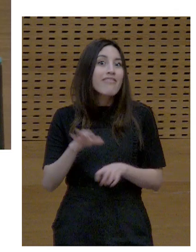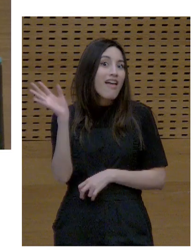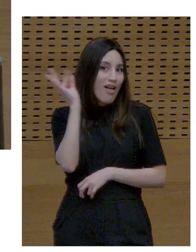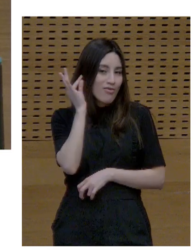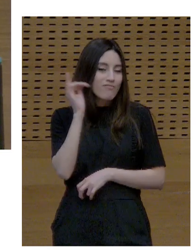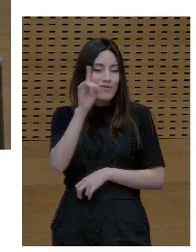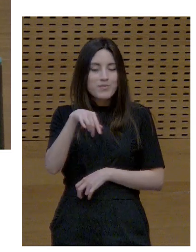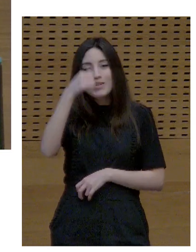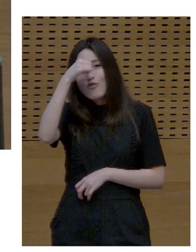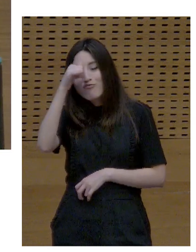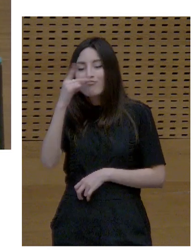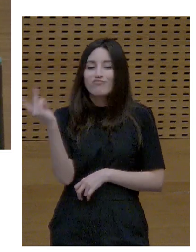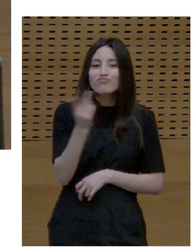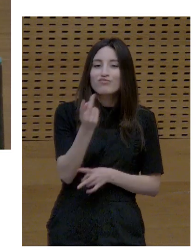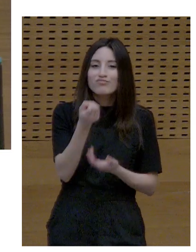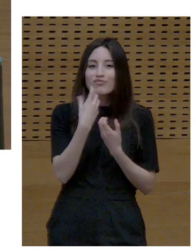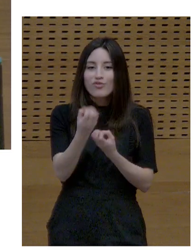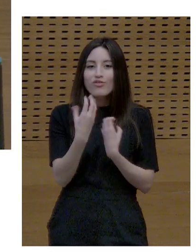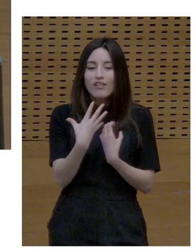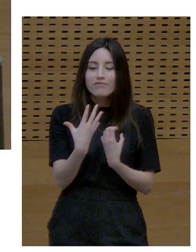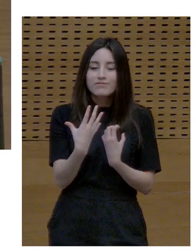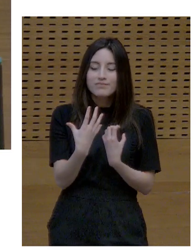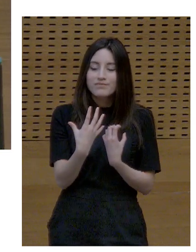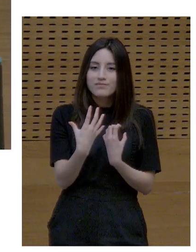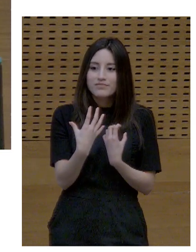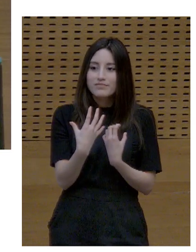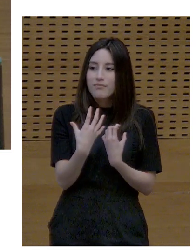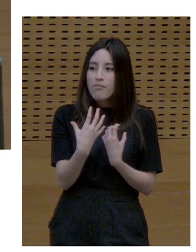curiosamente. Y nos decían que es que aquí hacemos